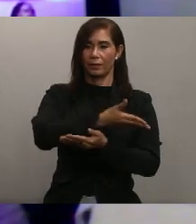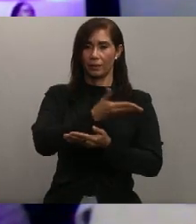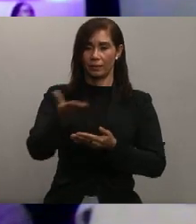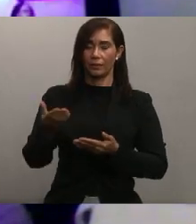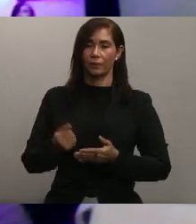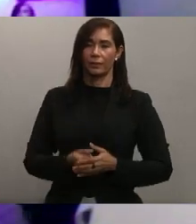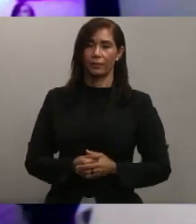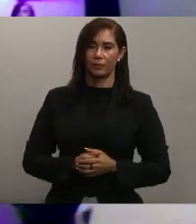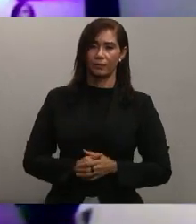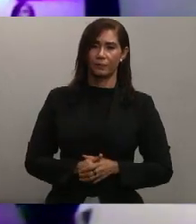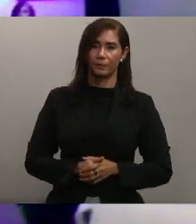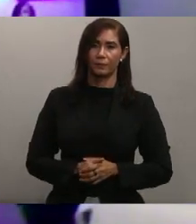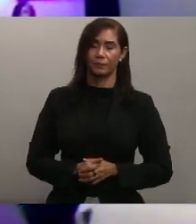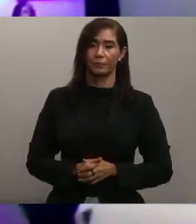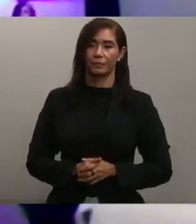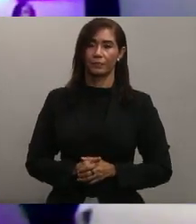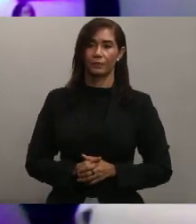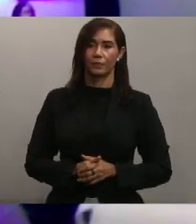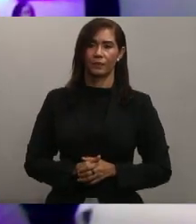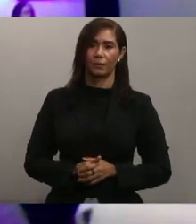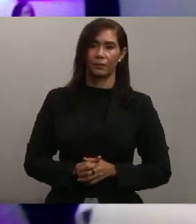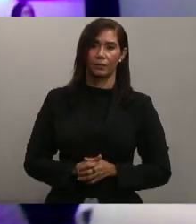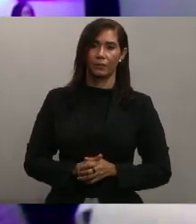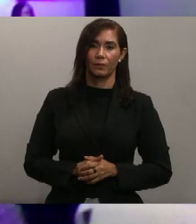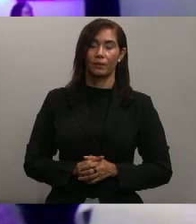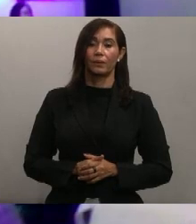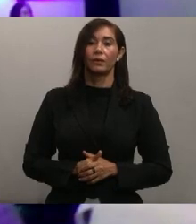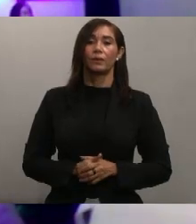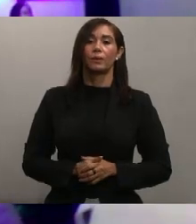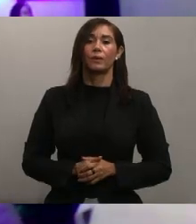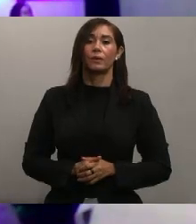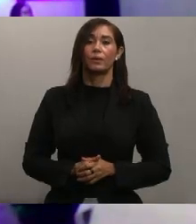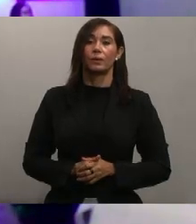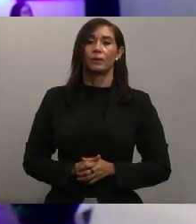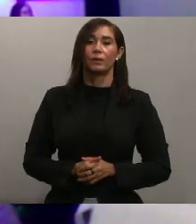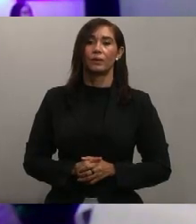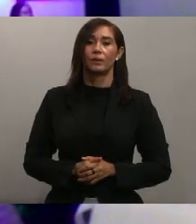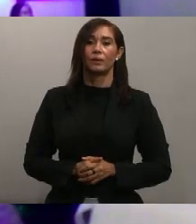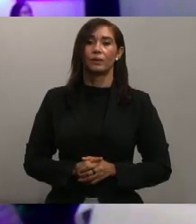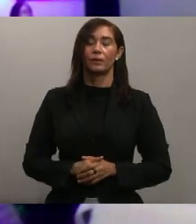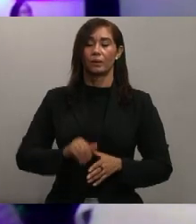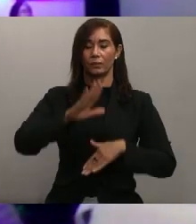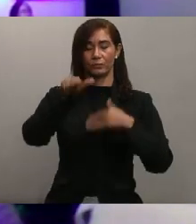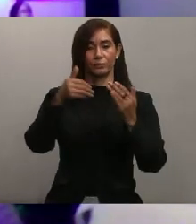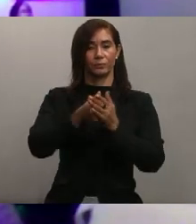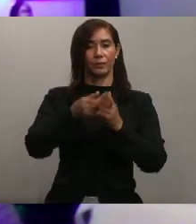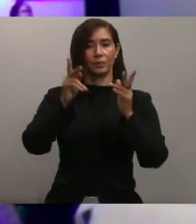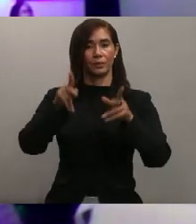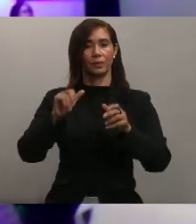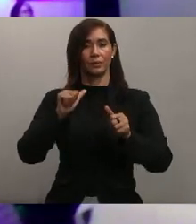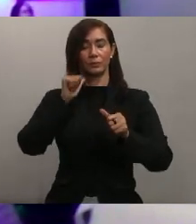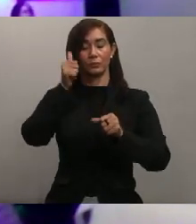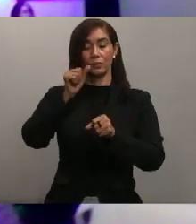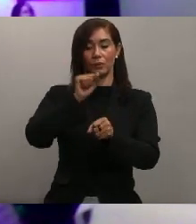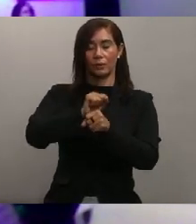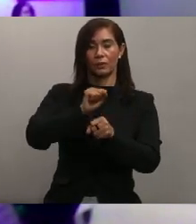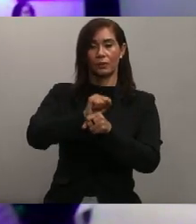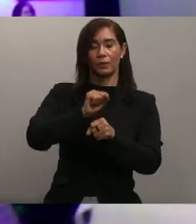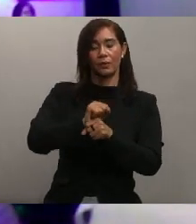esfuerzo que realizan junto a esa gran masa de héroes que salen todos los días de su casa para que nosotros